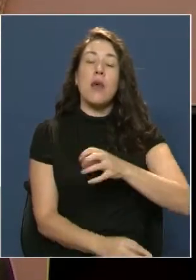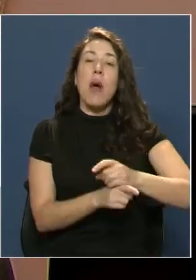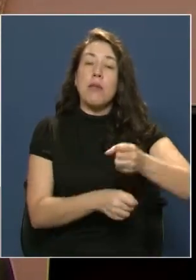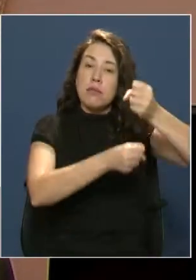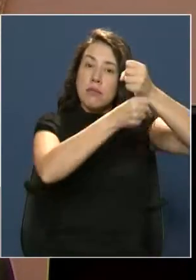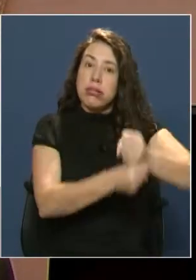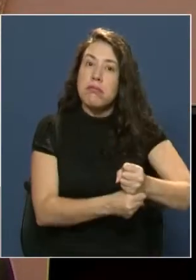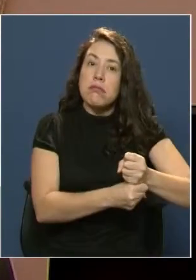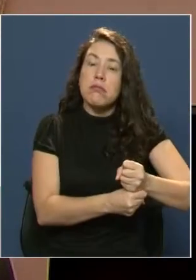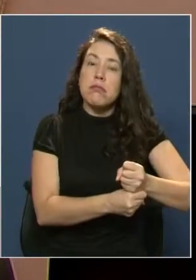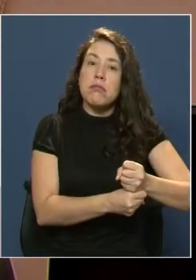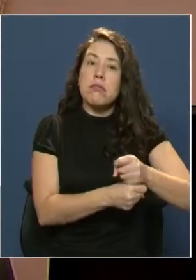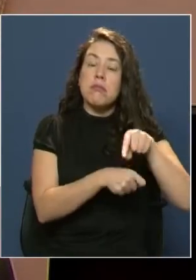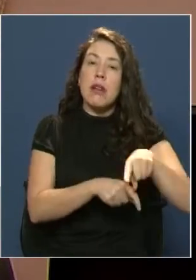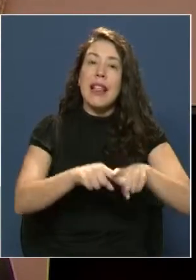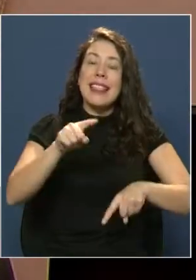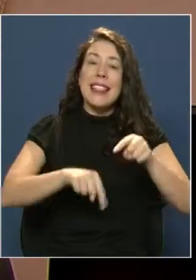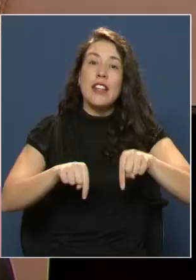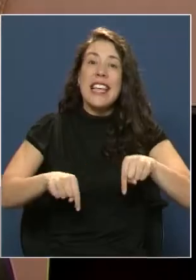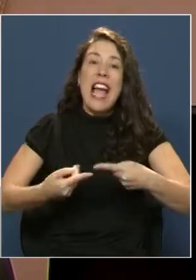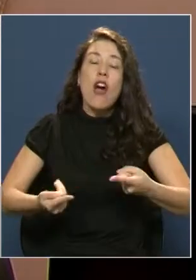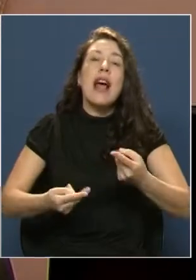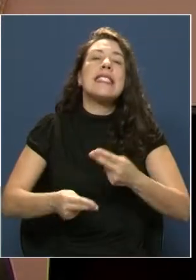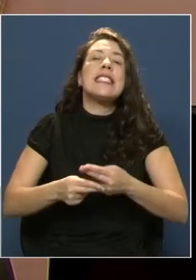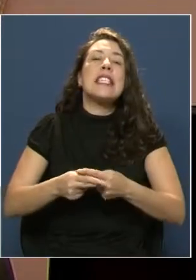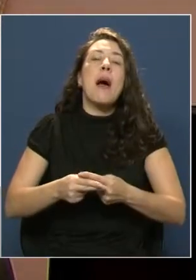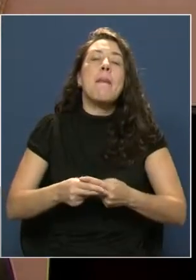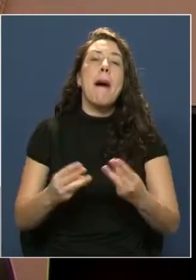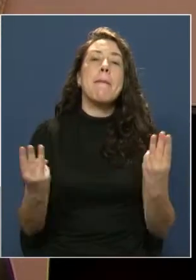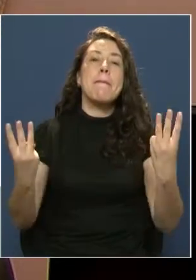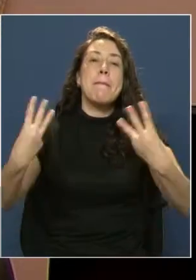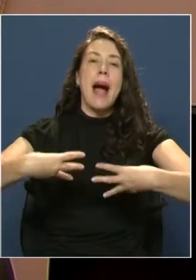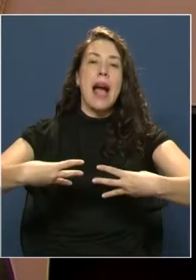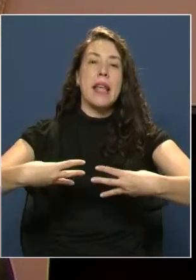posesión del territorio que hoy día conocemos como Magallanes.